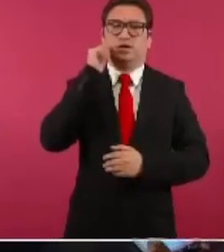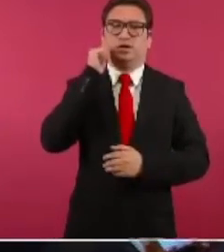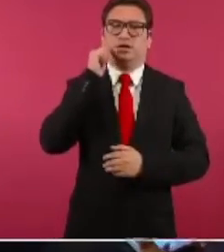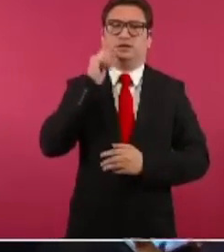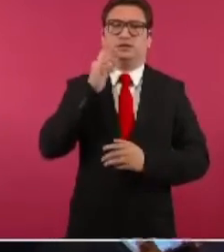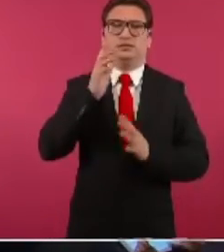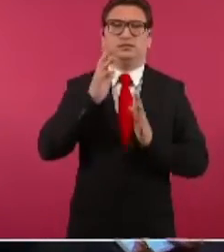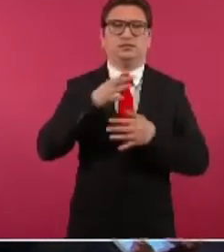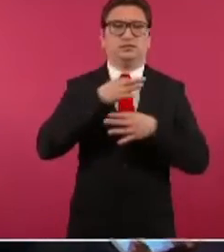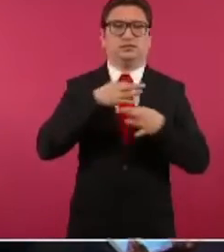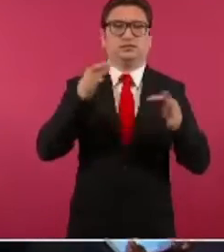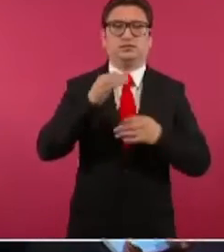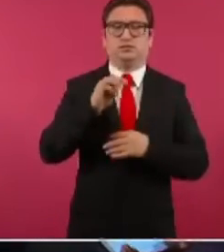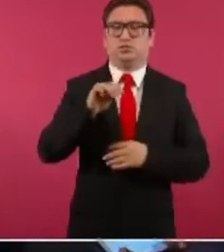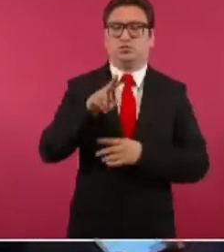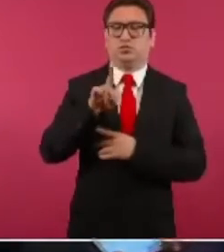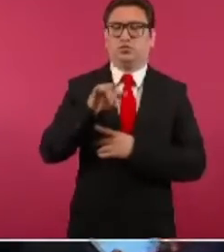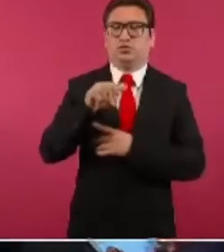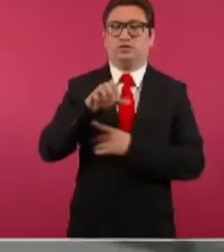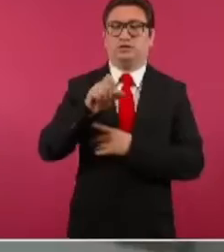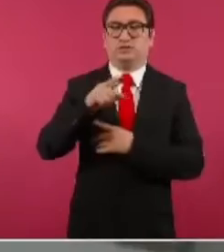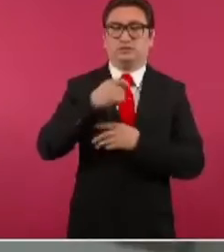análisis de Moody's que dice